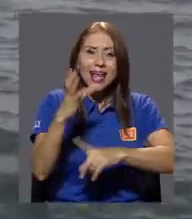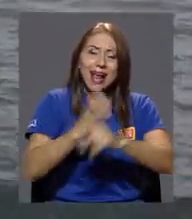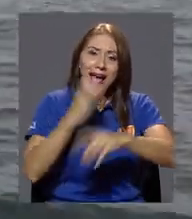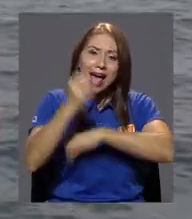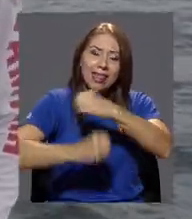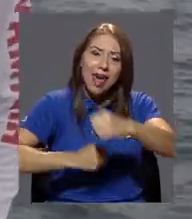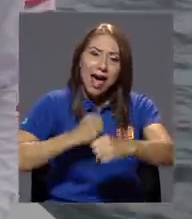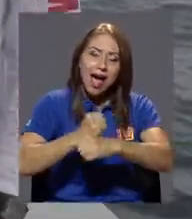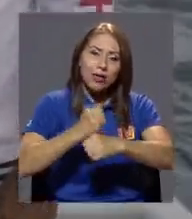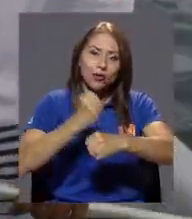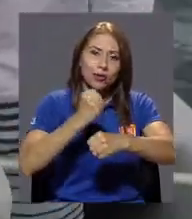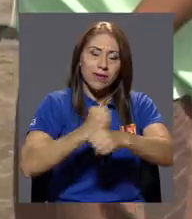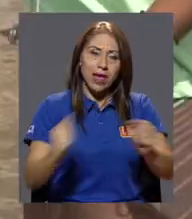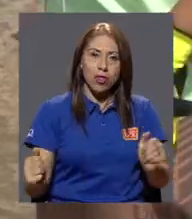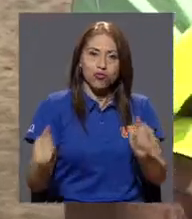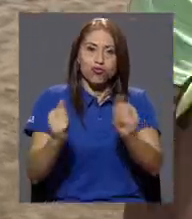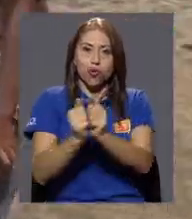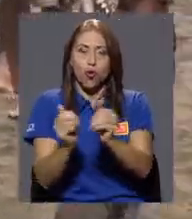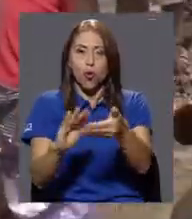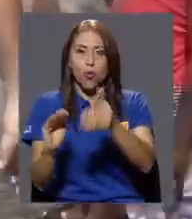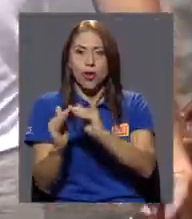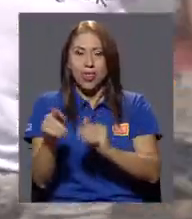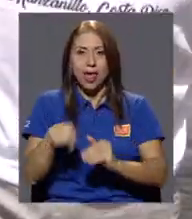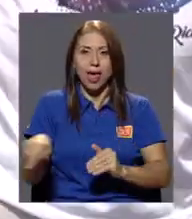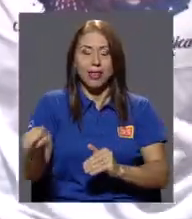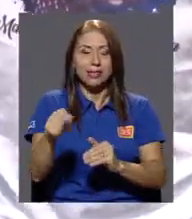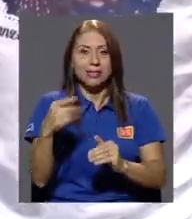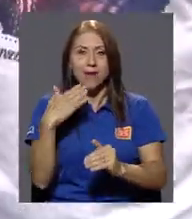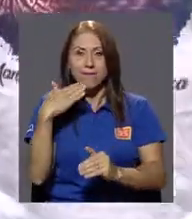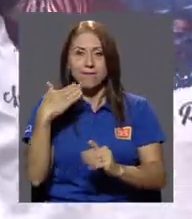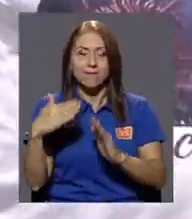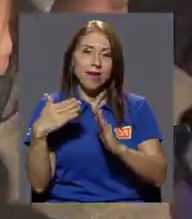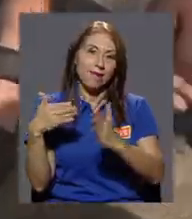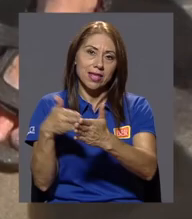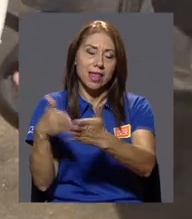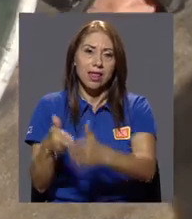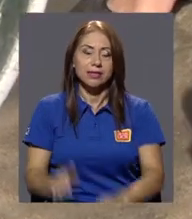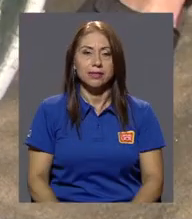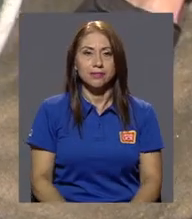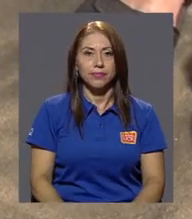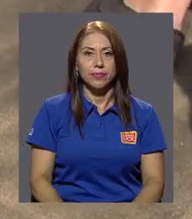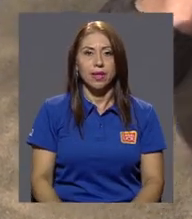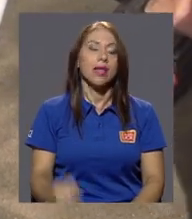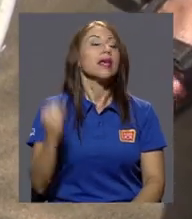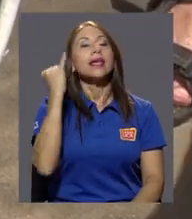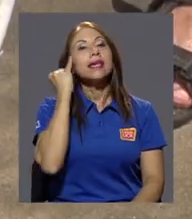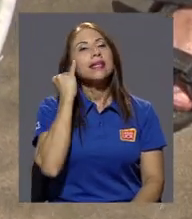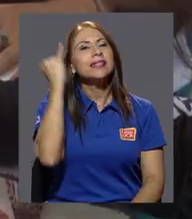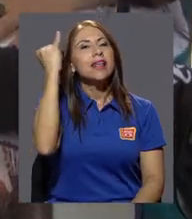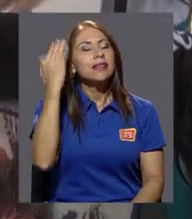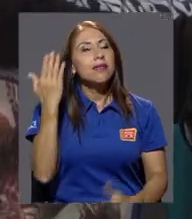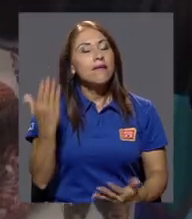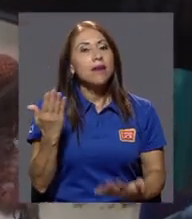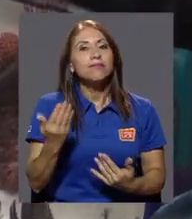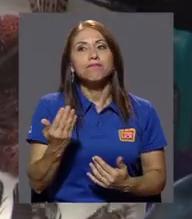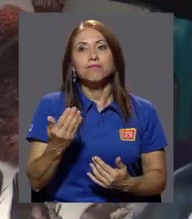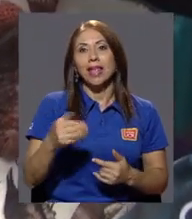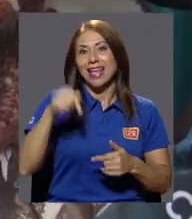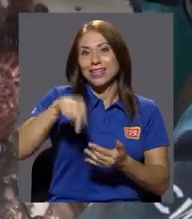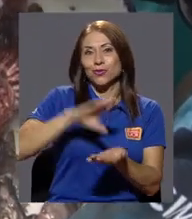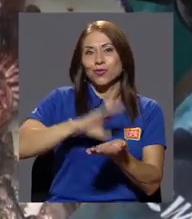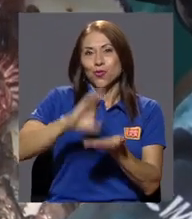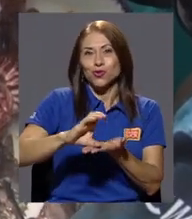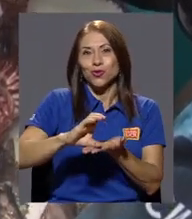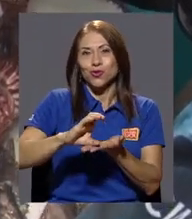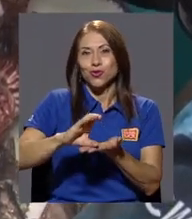diseñado en conjunto con las comunidades afectadas. La iniciativa salió de estos